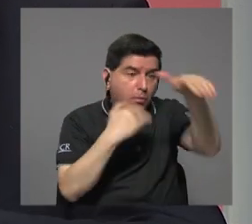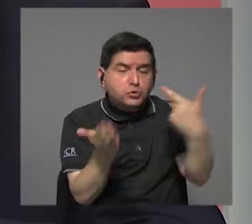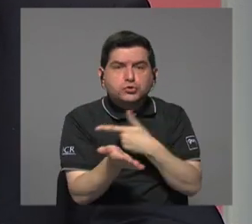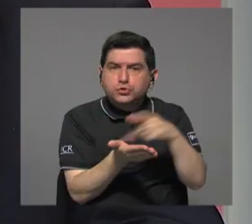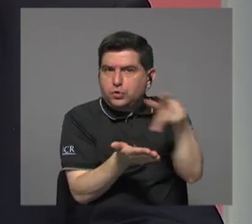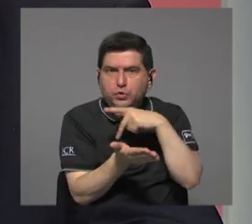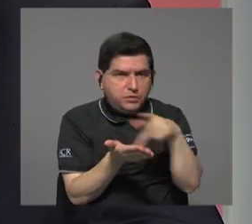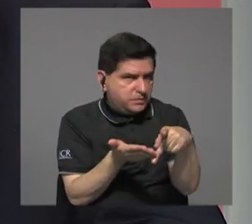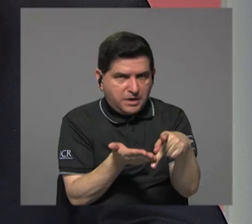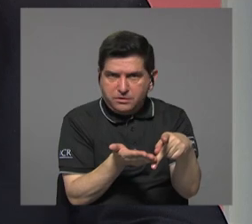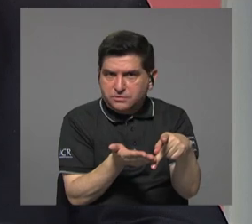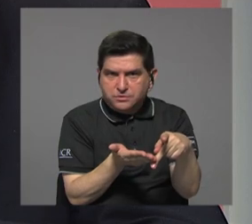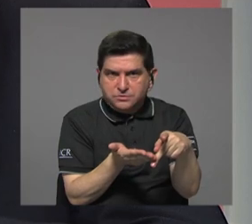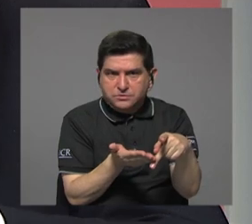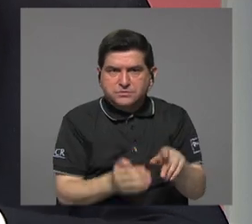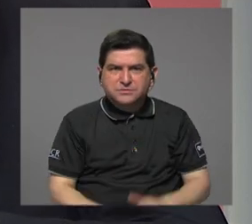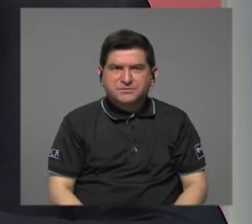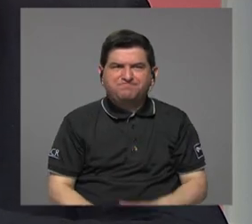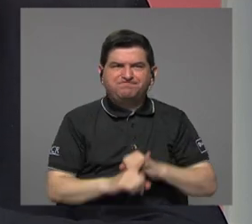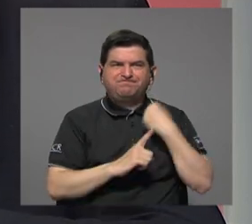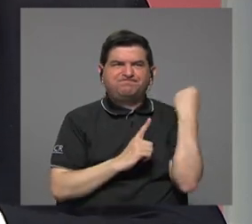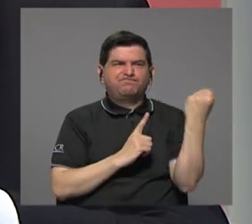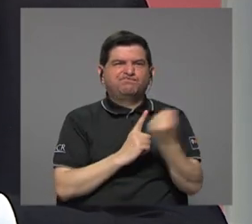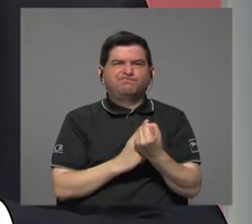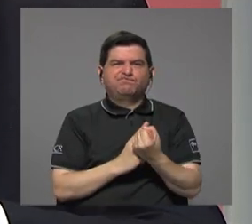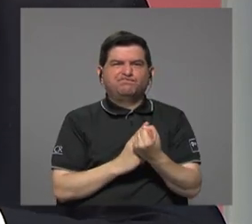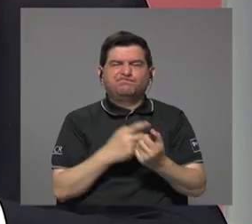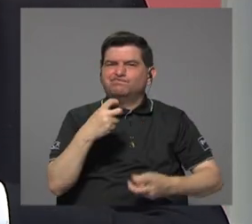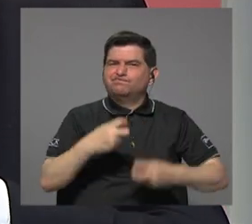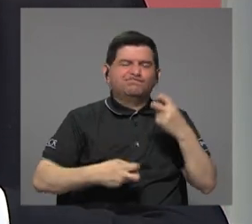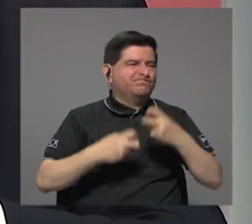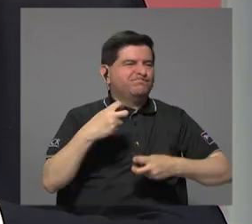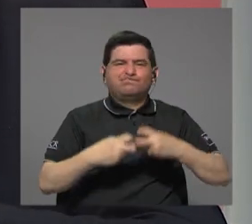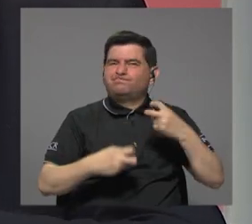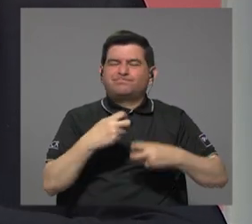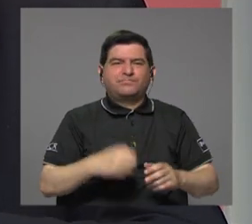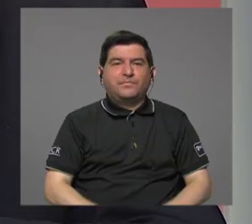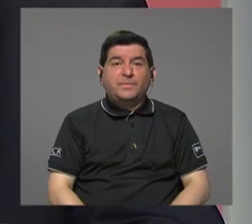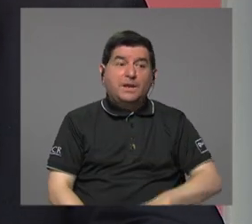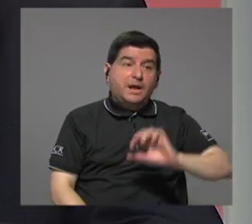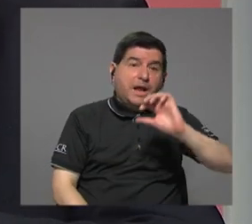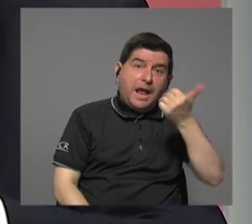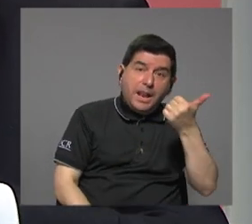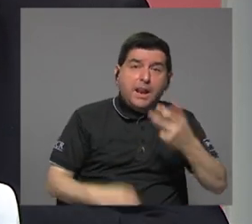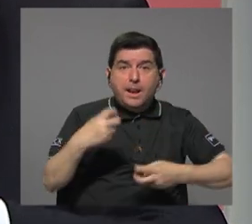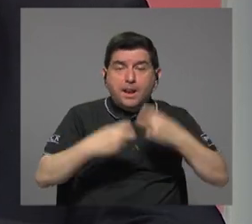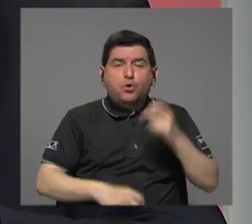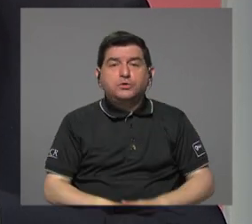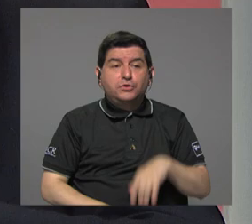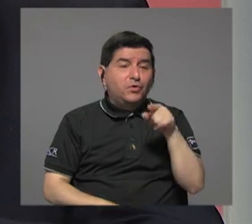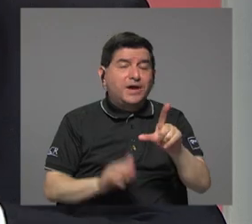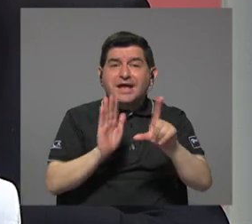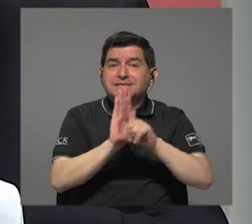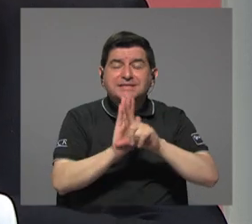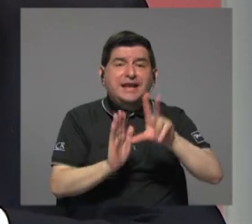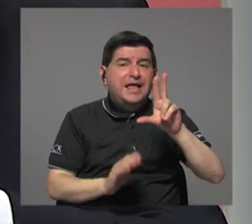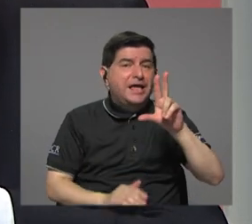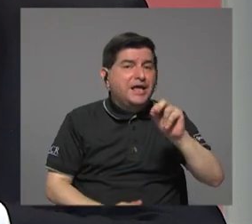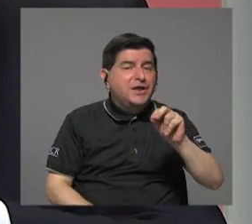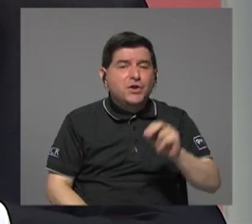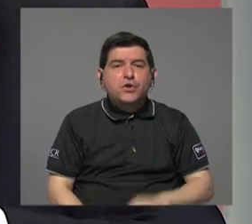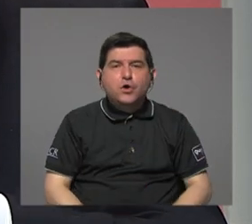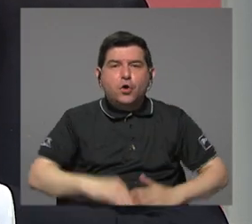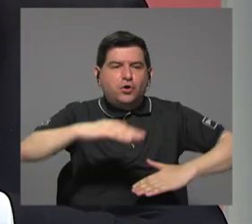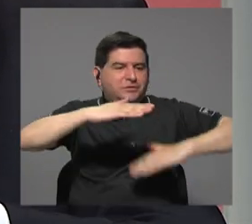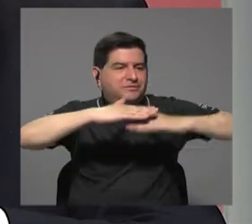salarios ha sido un problema y también el otro problema es que esta ley no era para ponerle